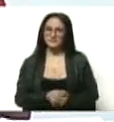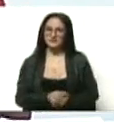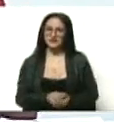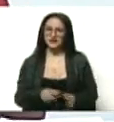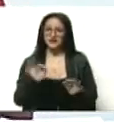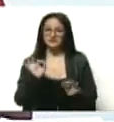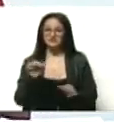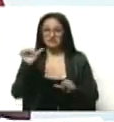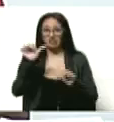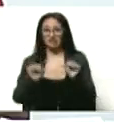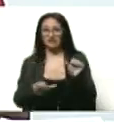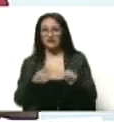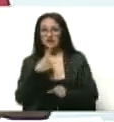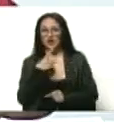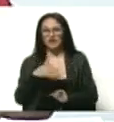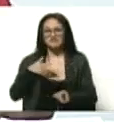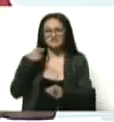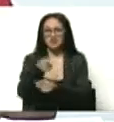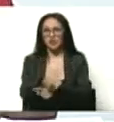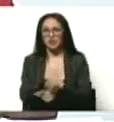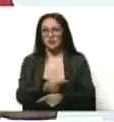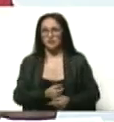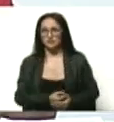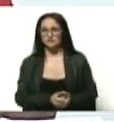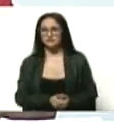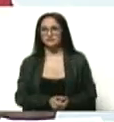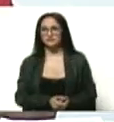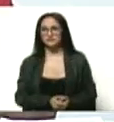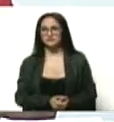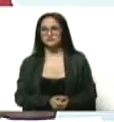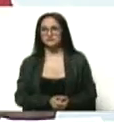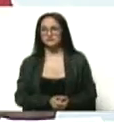o el discurso que ellos quieren imponer.